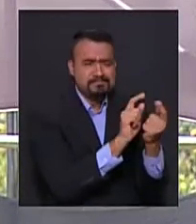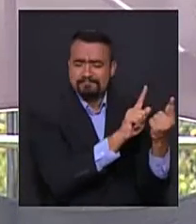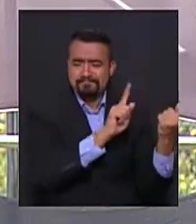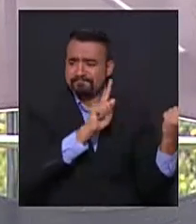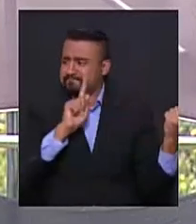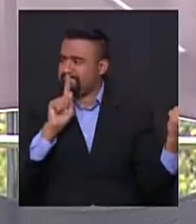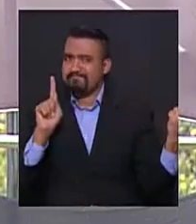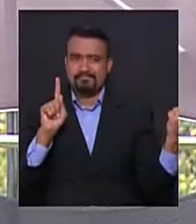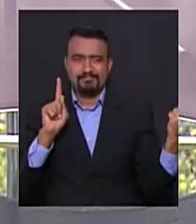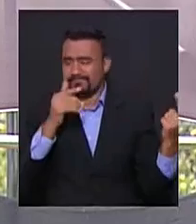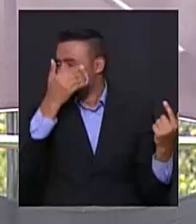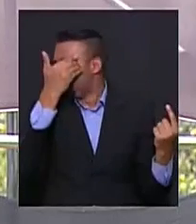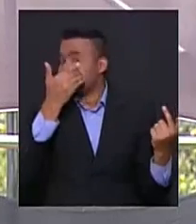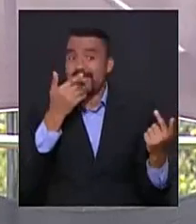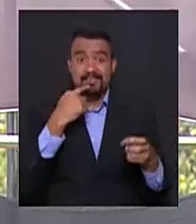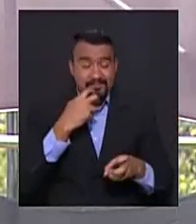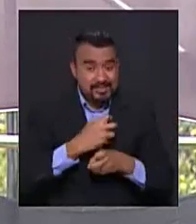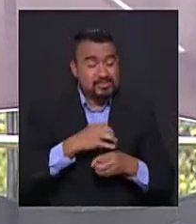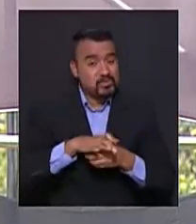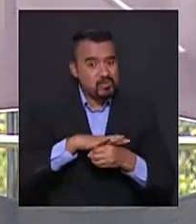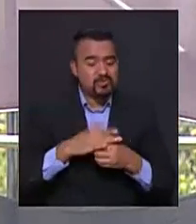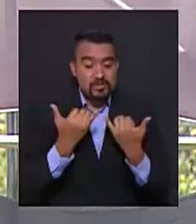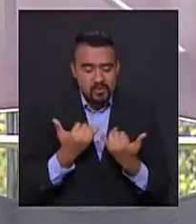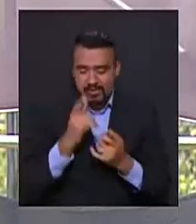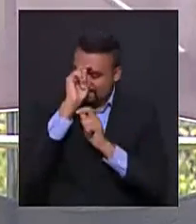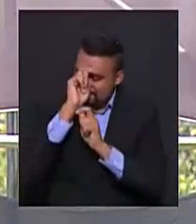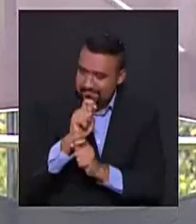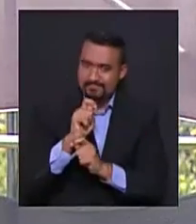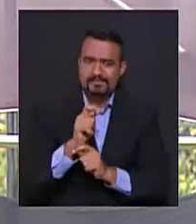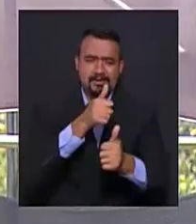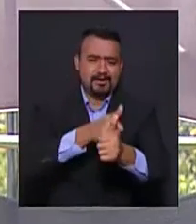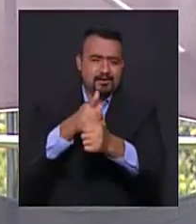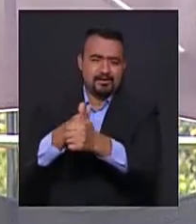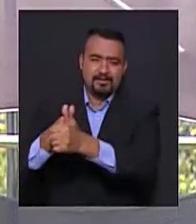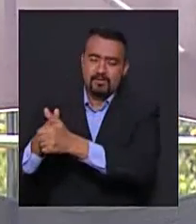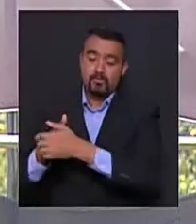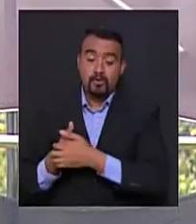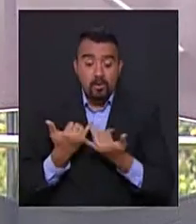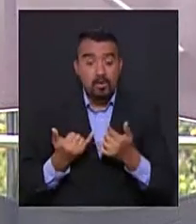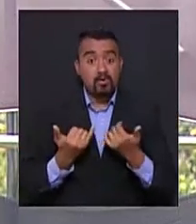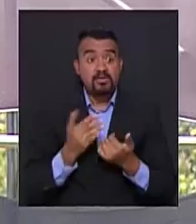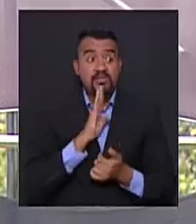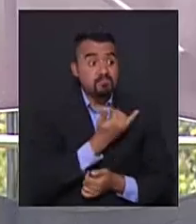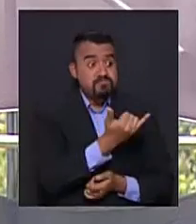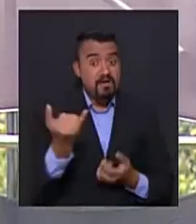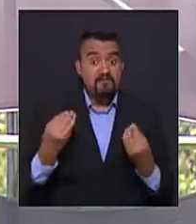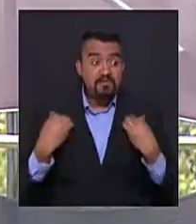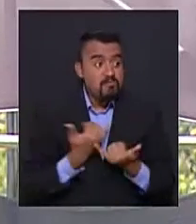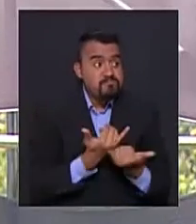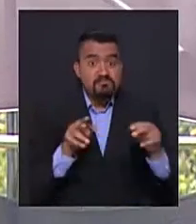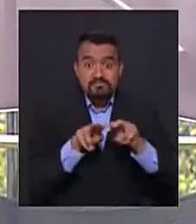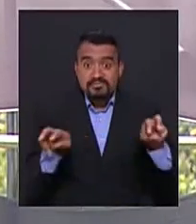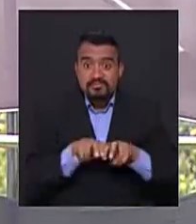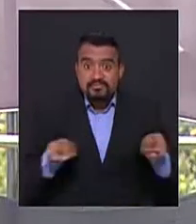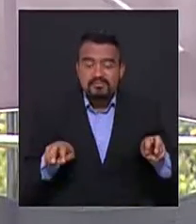amaba. Esto es por quienes hoy faltan y por quienes hoy estamos. En cada uno de